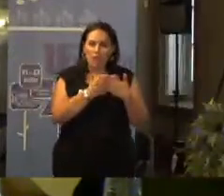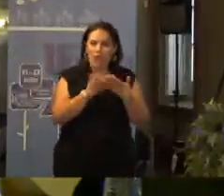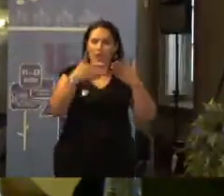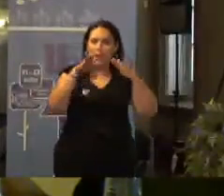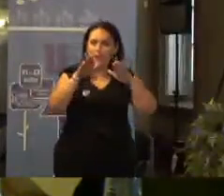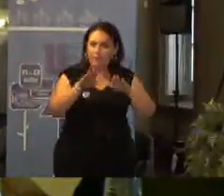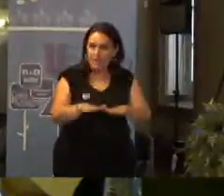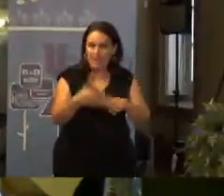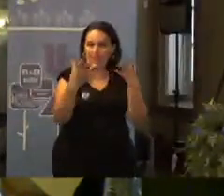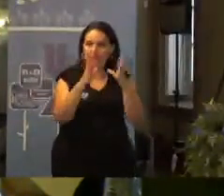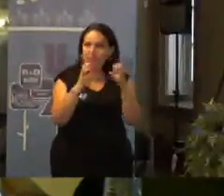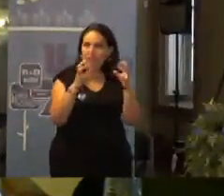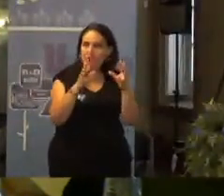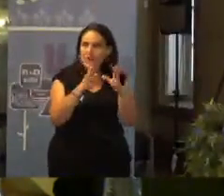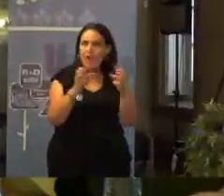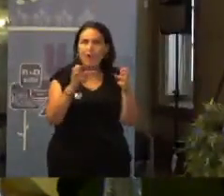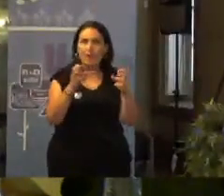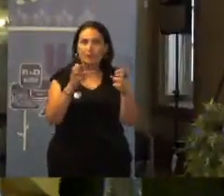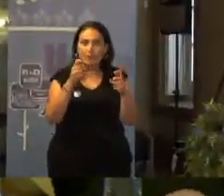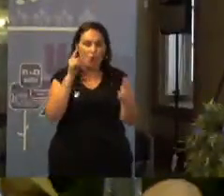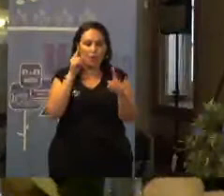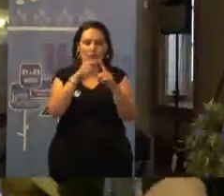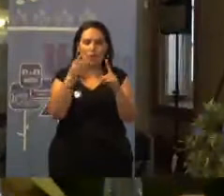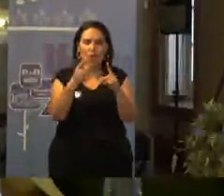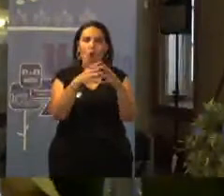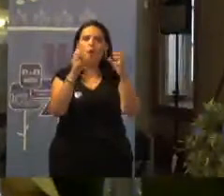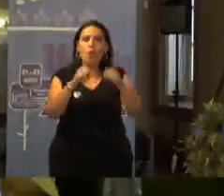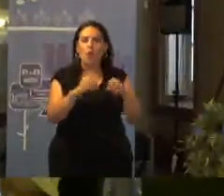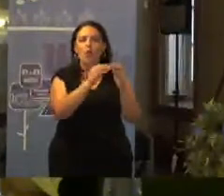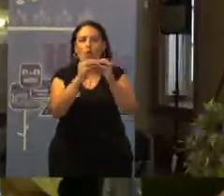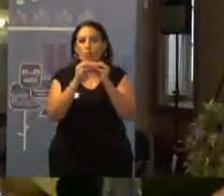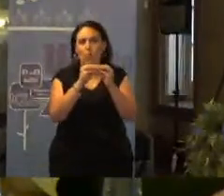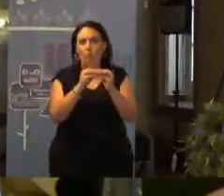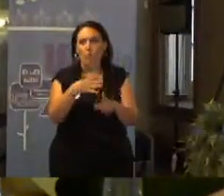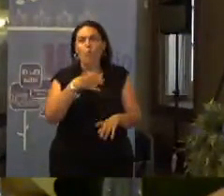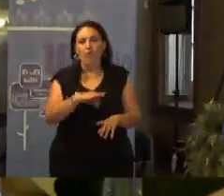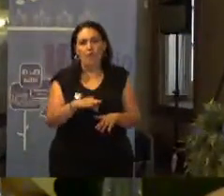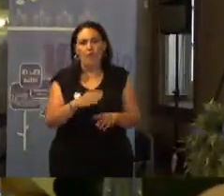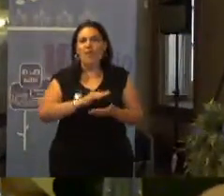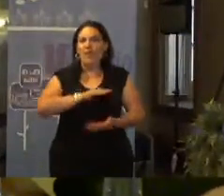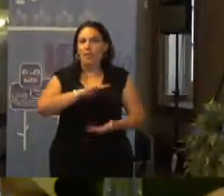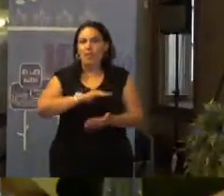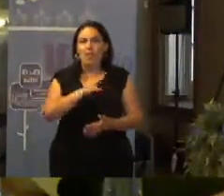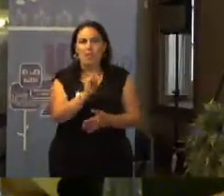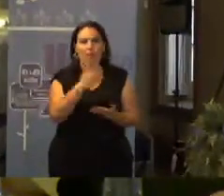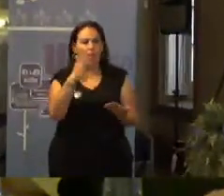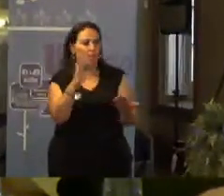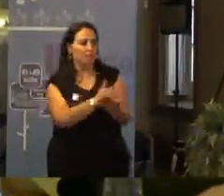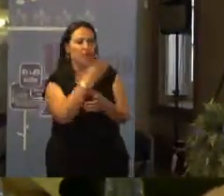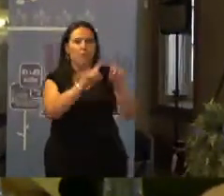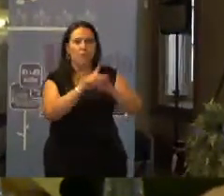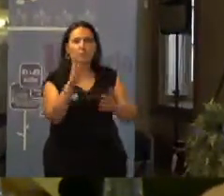lealdade e as ganas de chegar a acordos poden e teñen capacidade para superar todo iso.